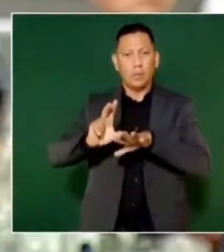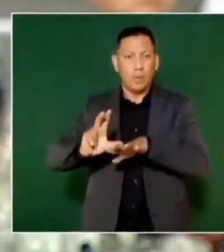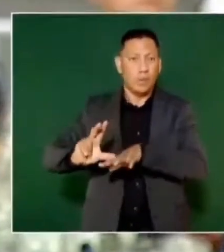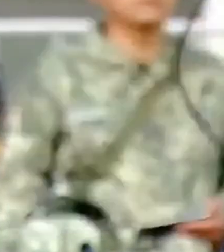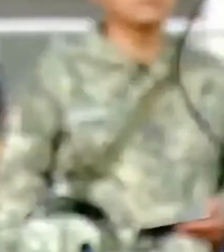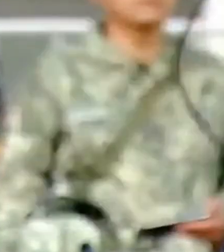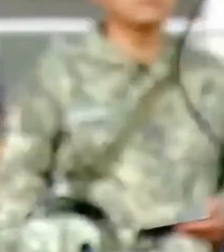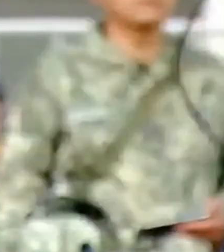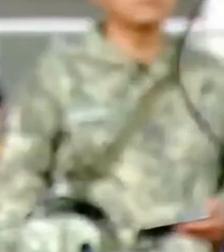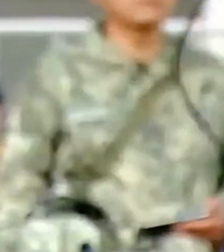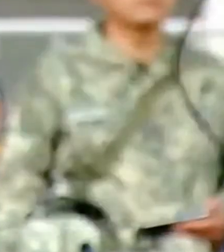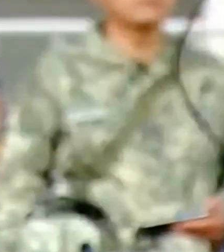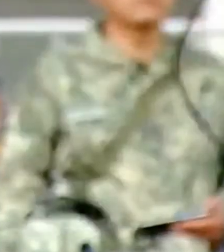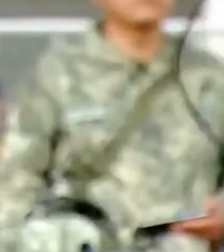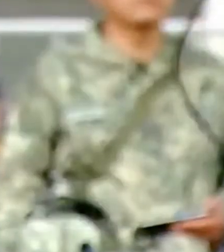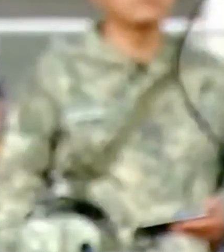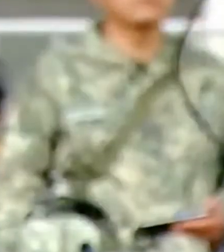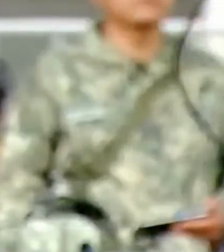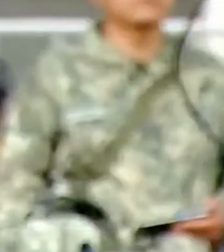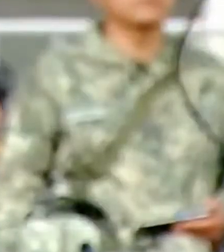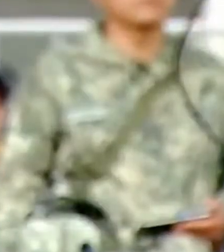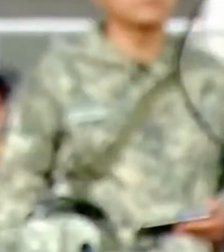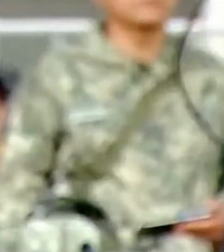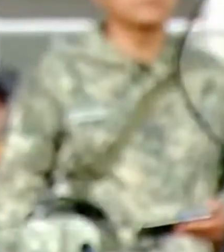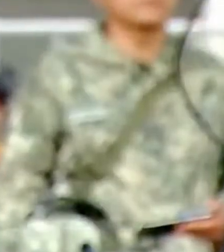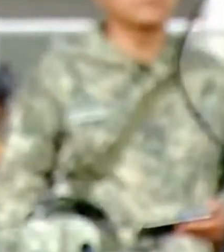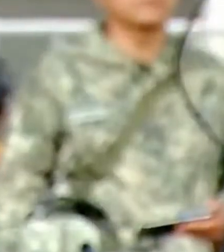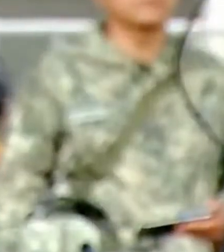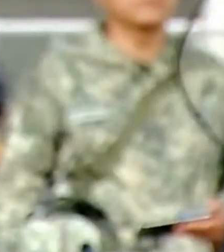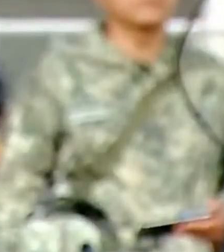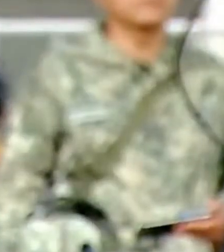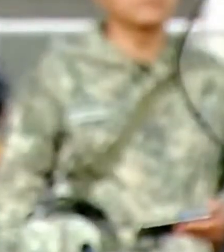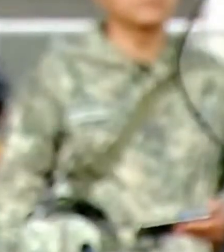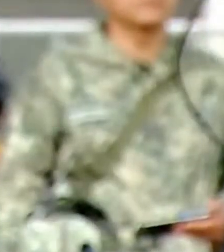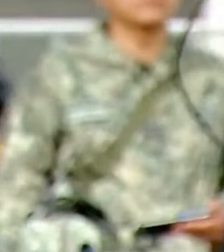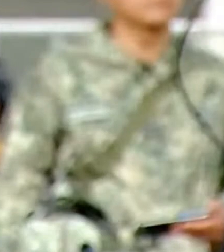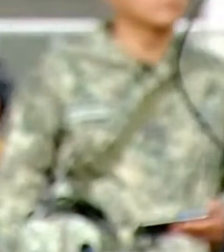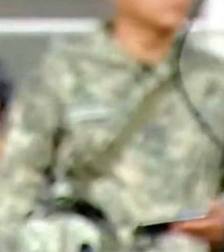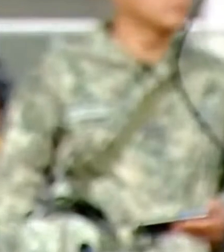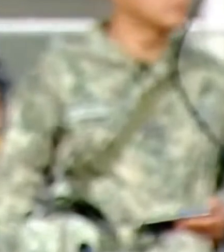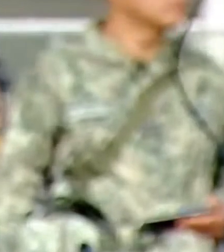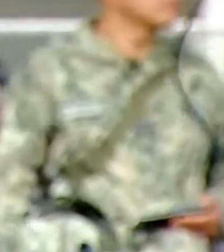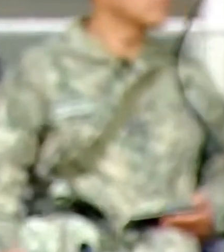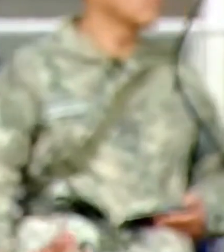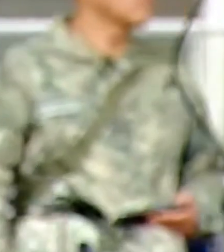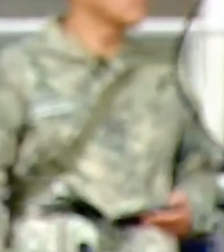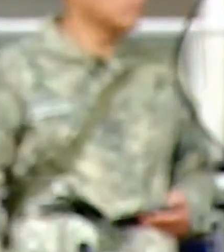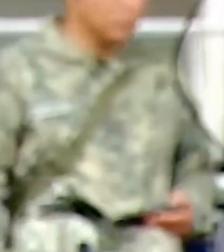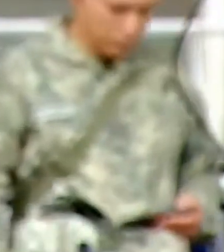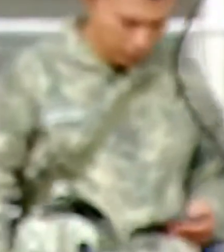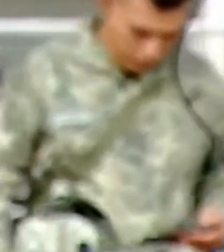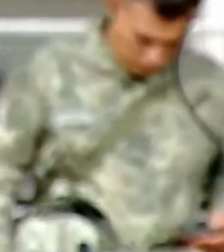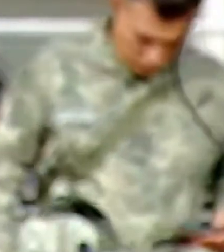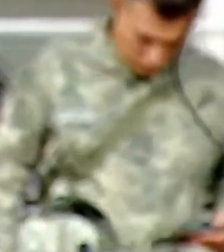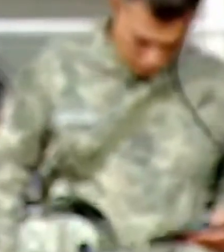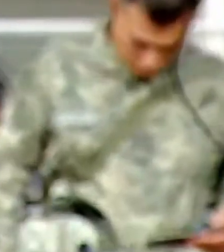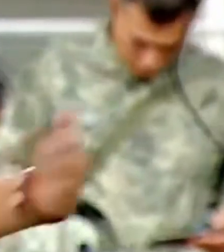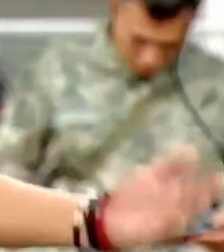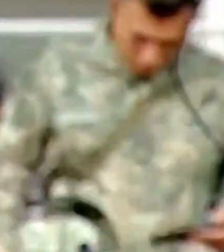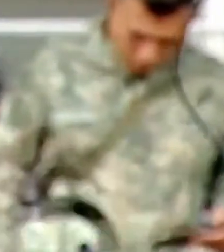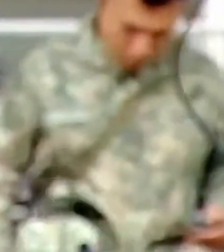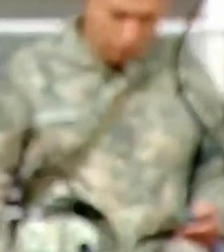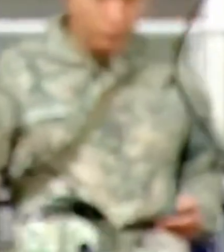Porque le quiero decir un sentir ciudadano, porque bueno, nosotros pues hemos